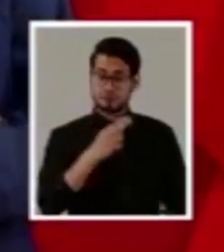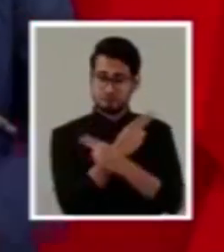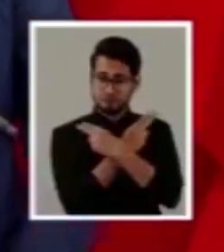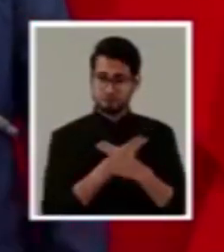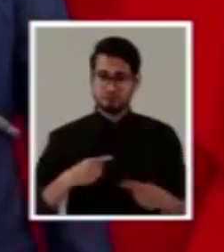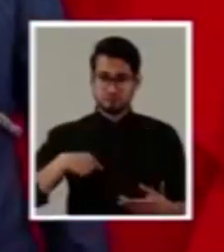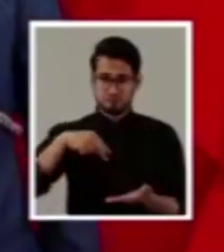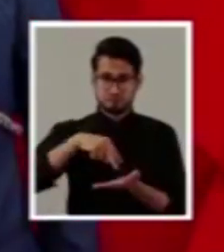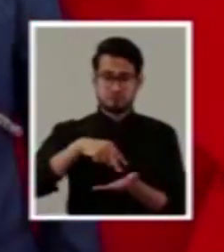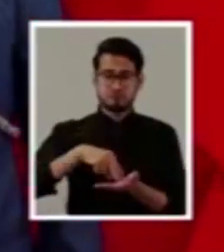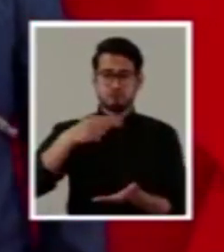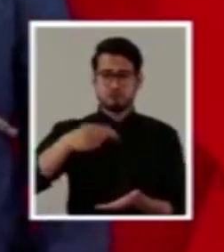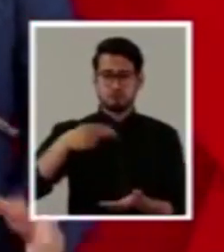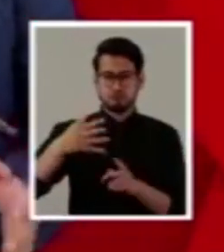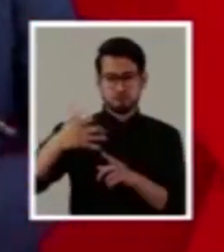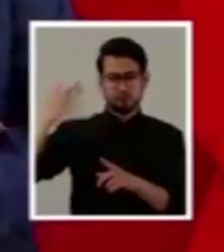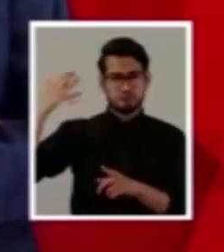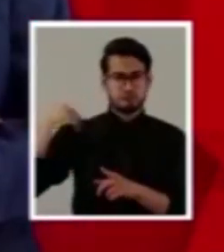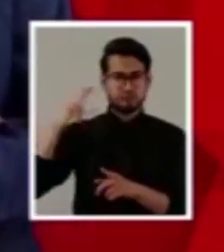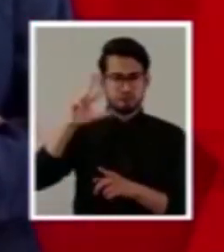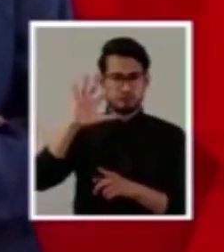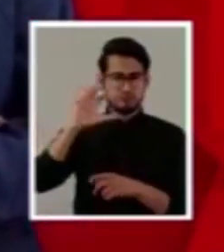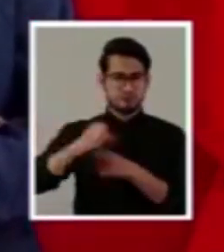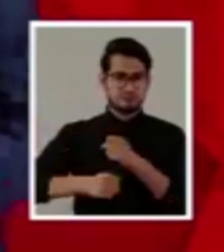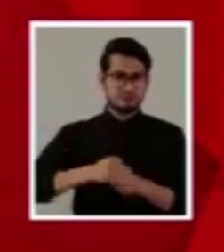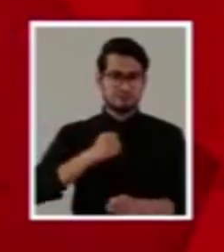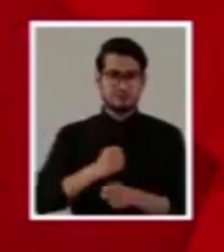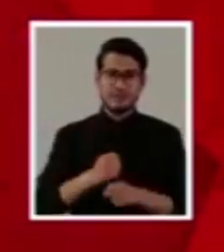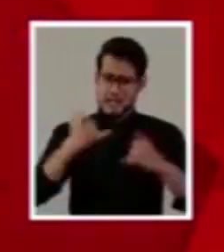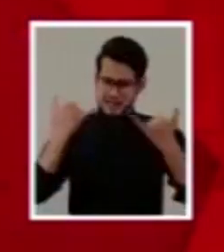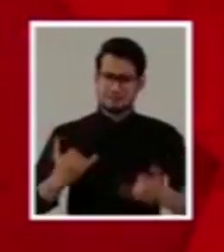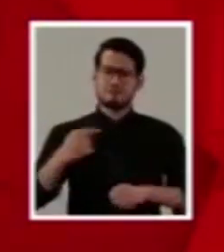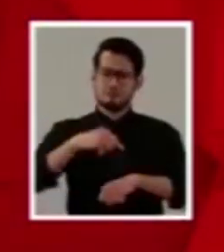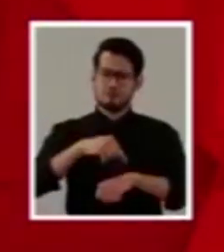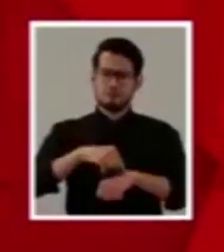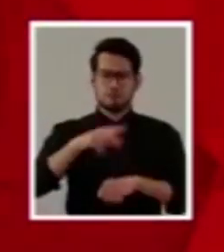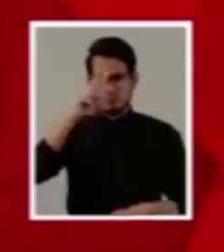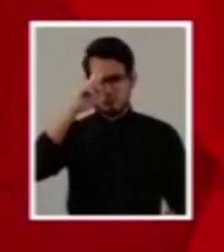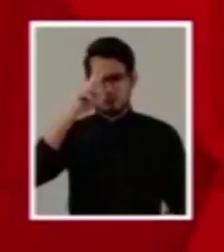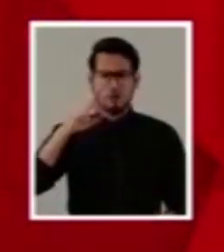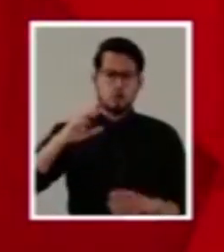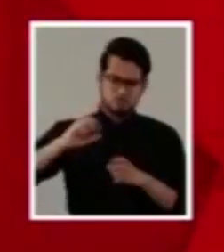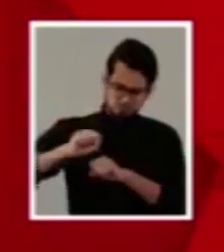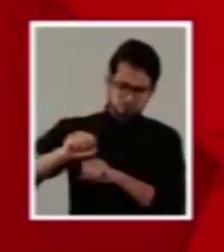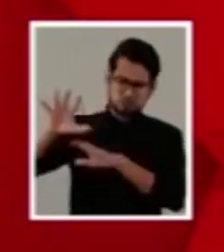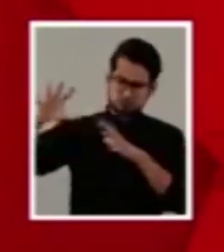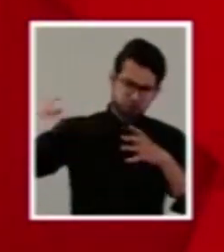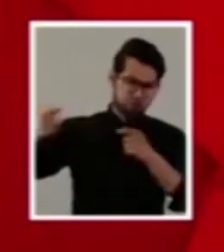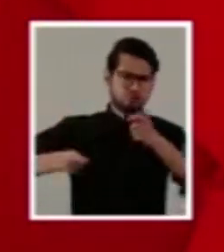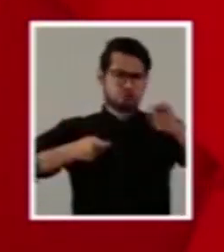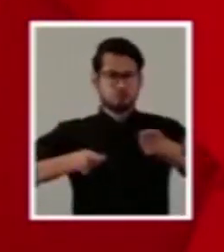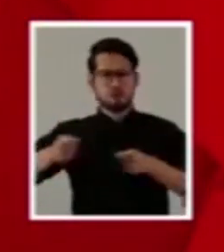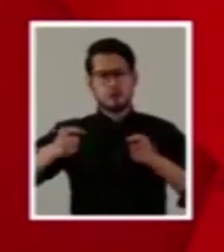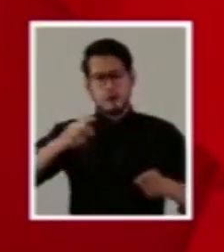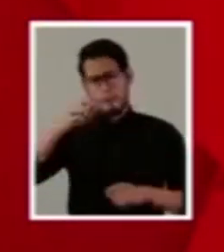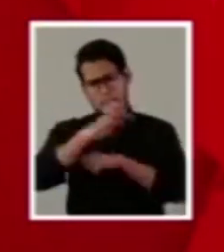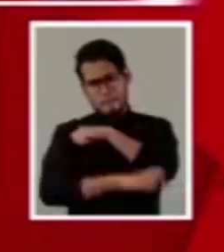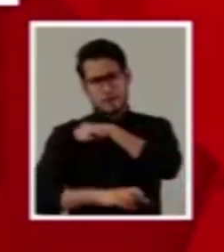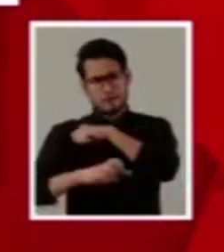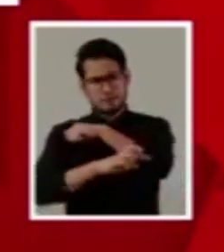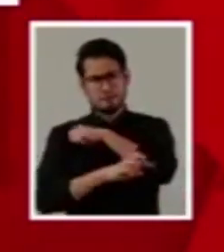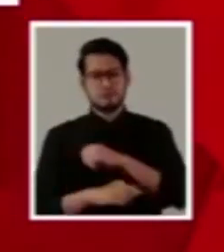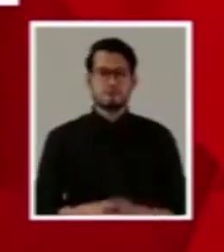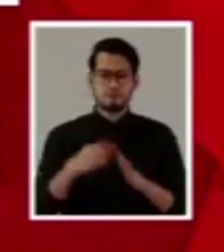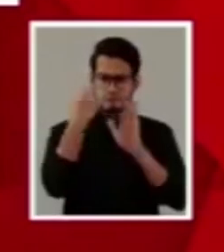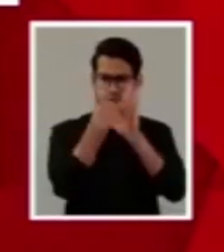Huancavelica. Soy notario de Huancayo hace 35 años. Ya es tiempo que los peruanos originarios gobernemos el